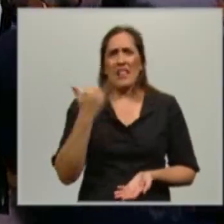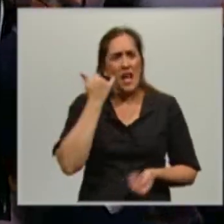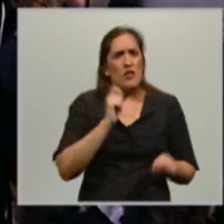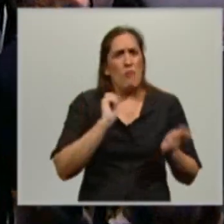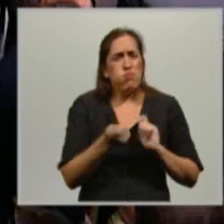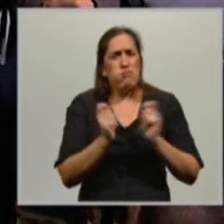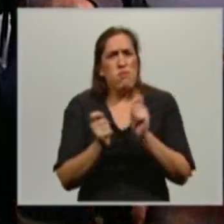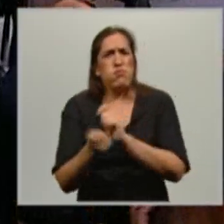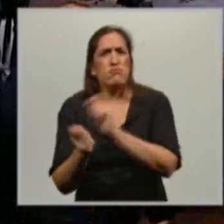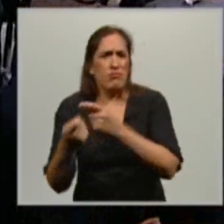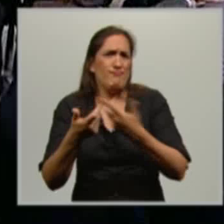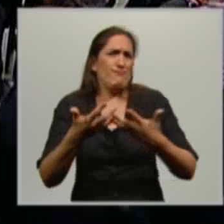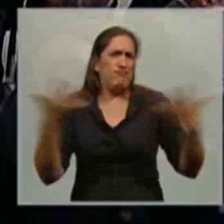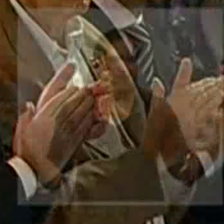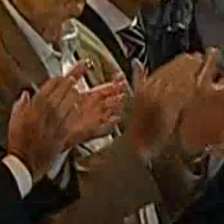tanto